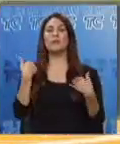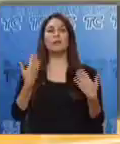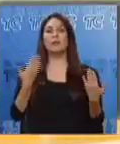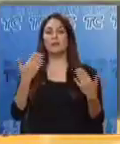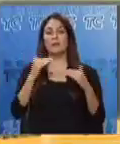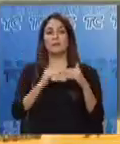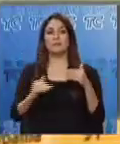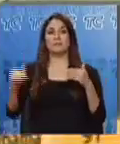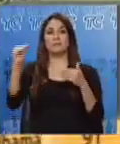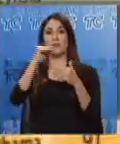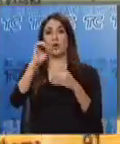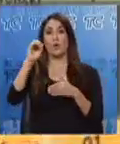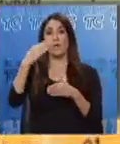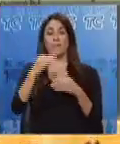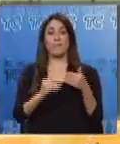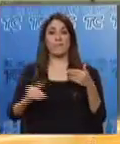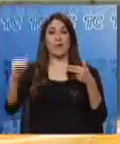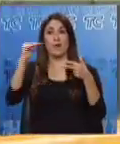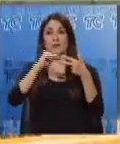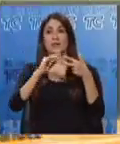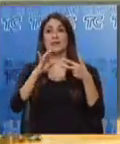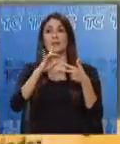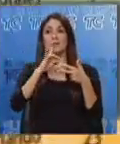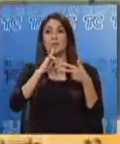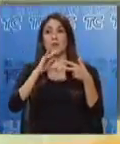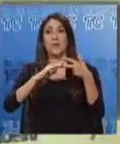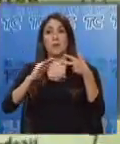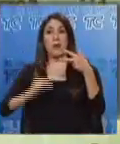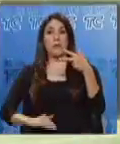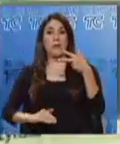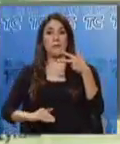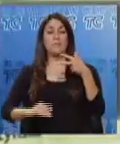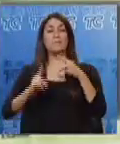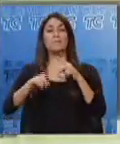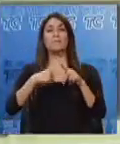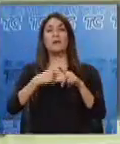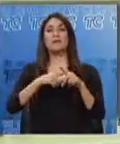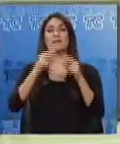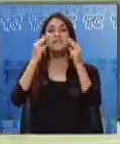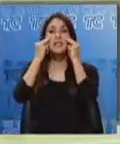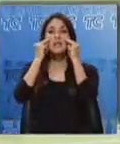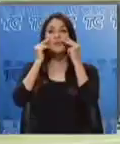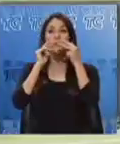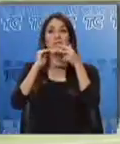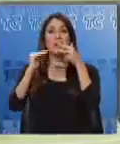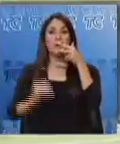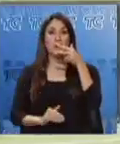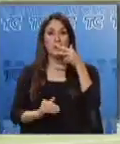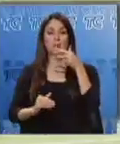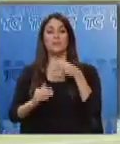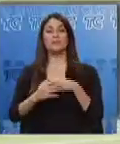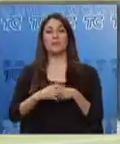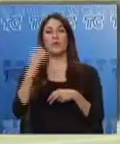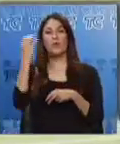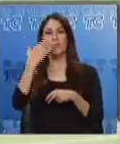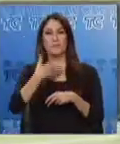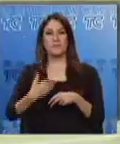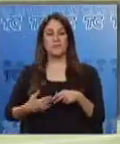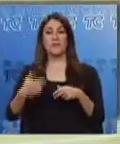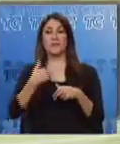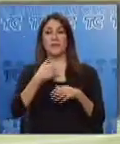por encima de Barack Obama, presidente de Estados Unidos de Norteamérica, y Juan Manuel Santos de Colombia. Rafael Correa cuenta con